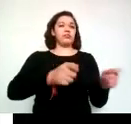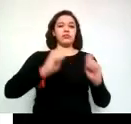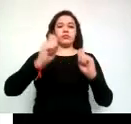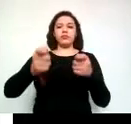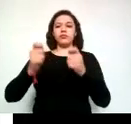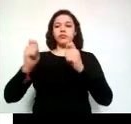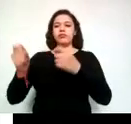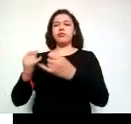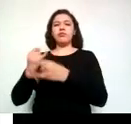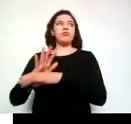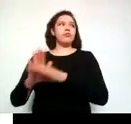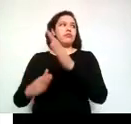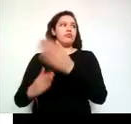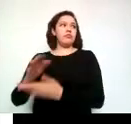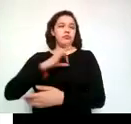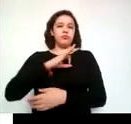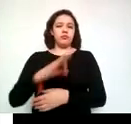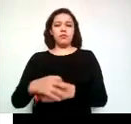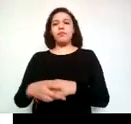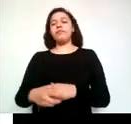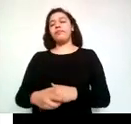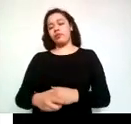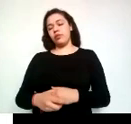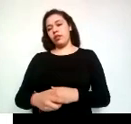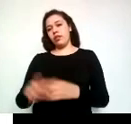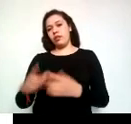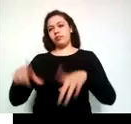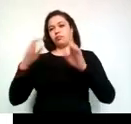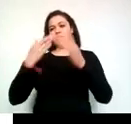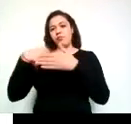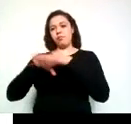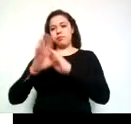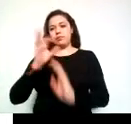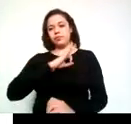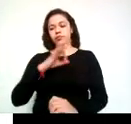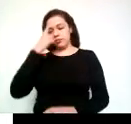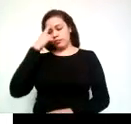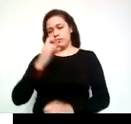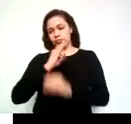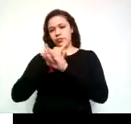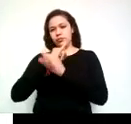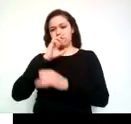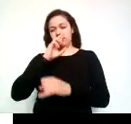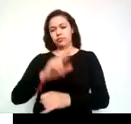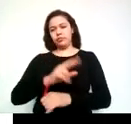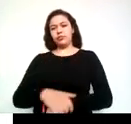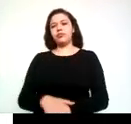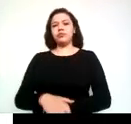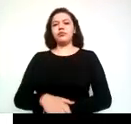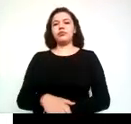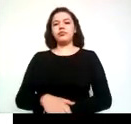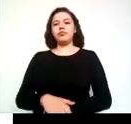esta información y pudo después acceder a la plataforma para poder contestarlos de manera digital, porque, como les decía,